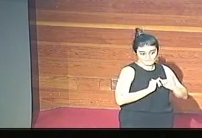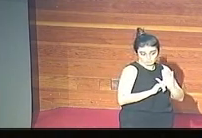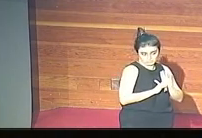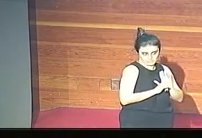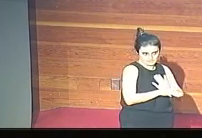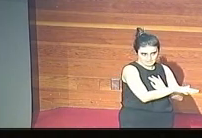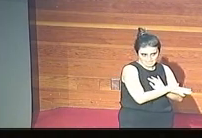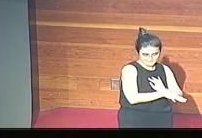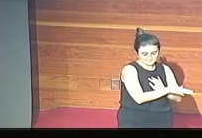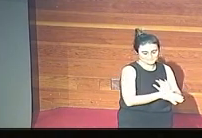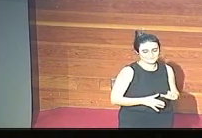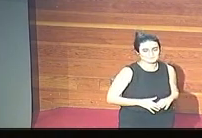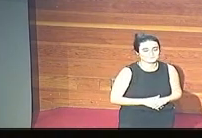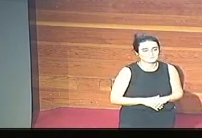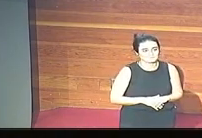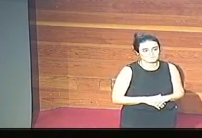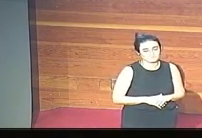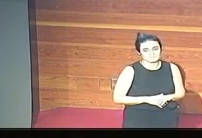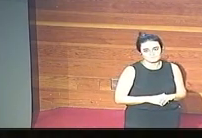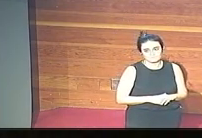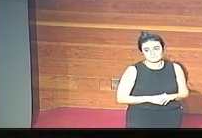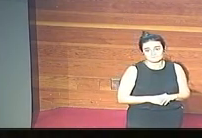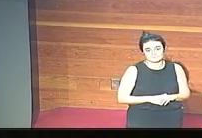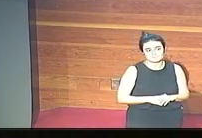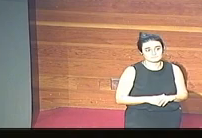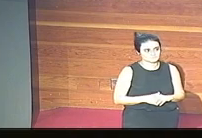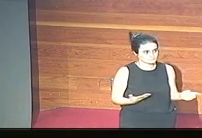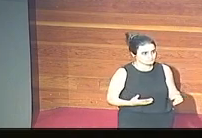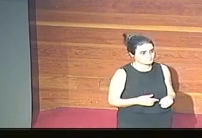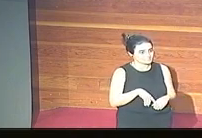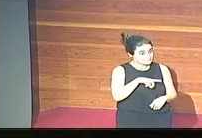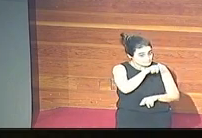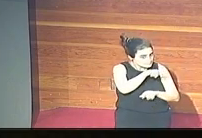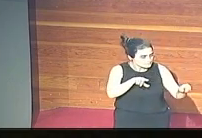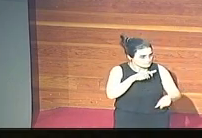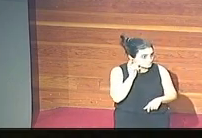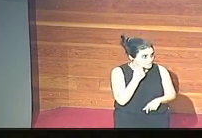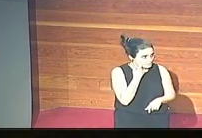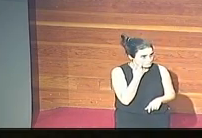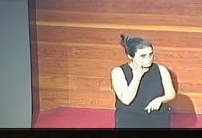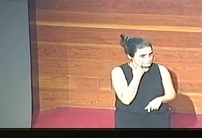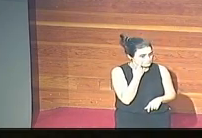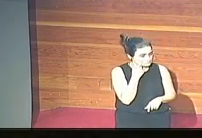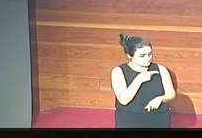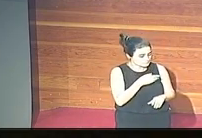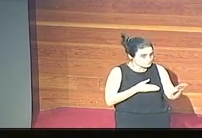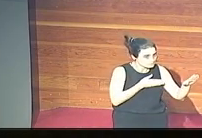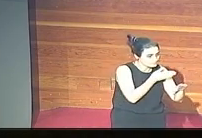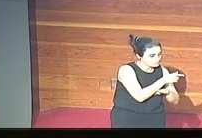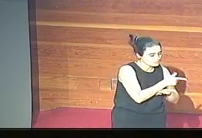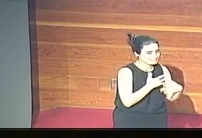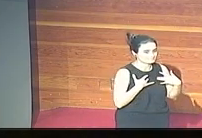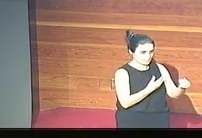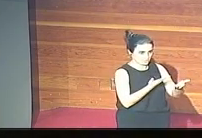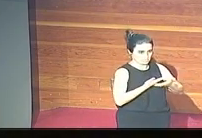casa bueno pues no sólo eso sino que nos hemos dado cuenta que es que eso nos ayuda en nuestra propia salud